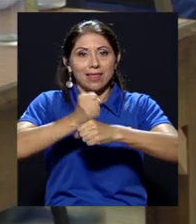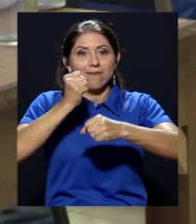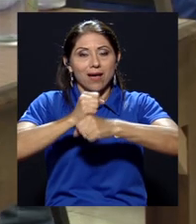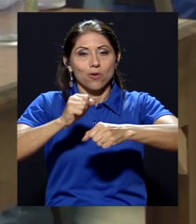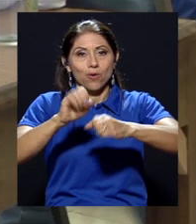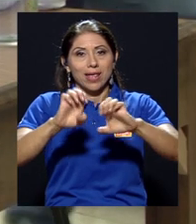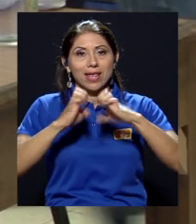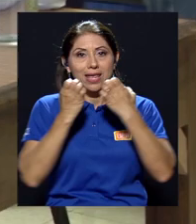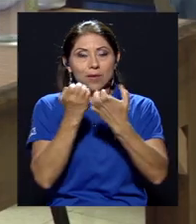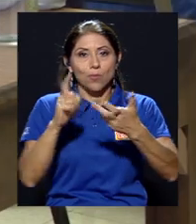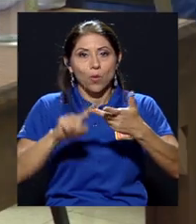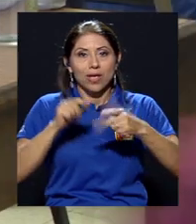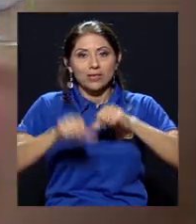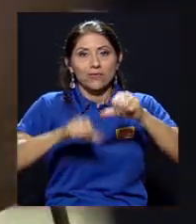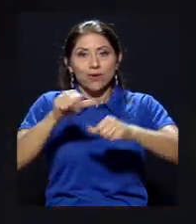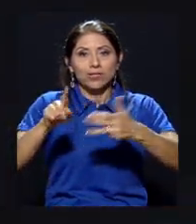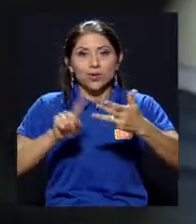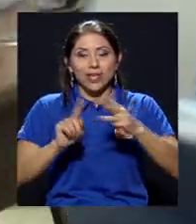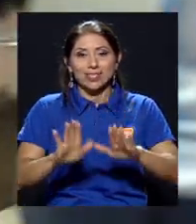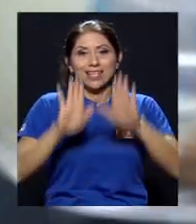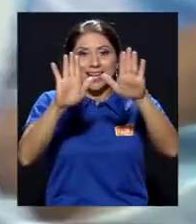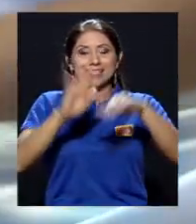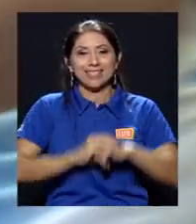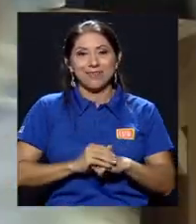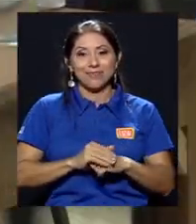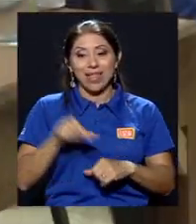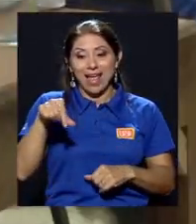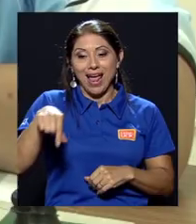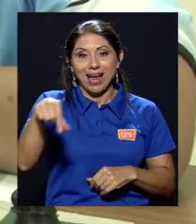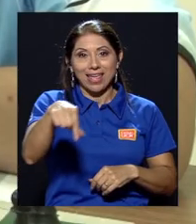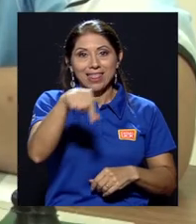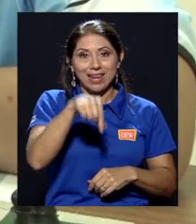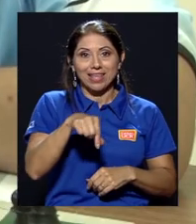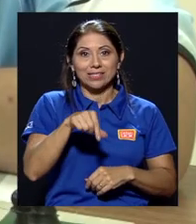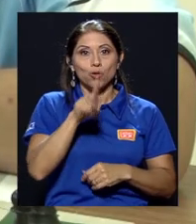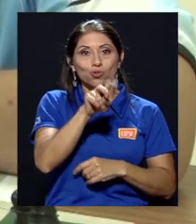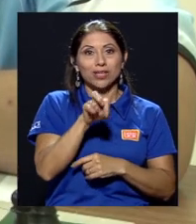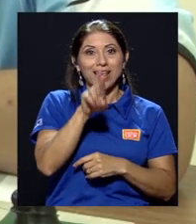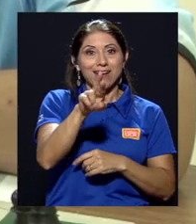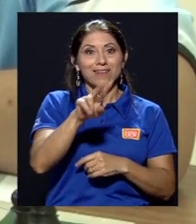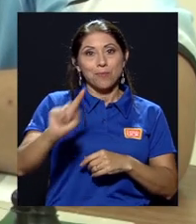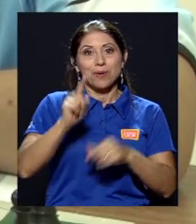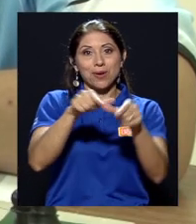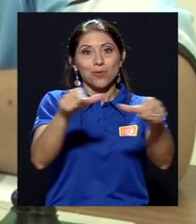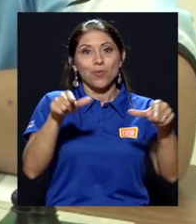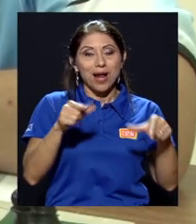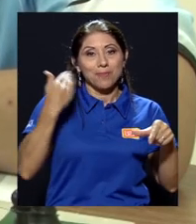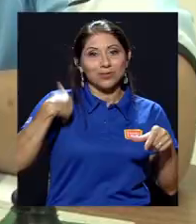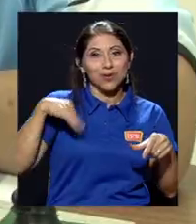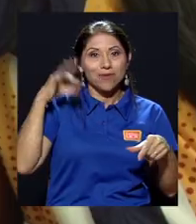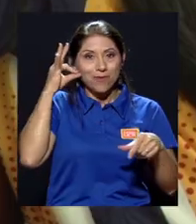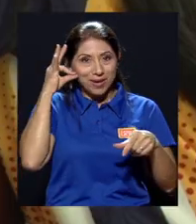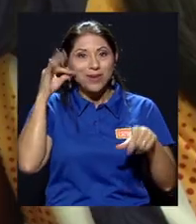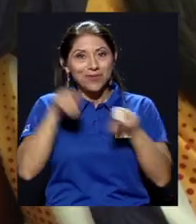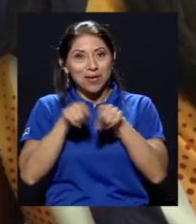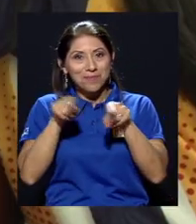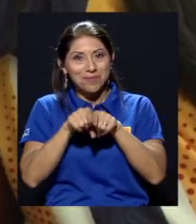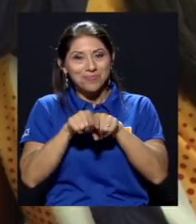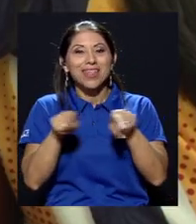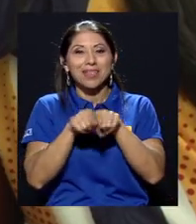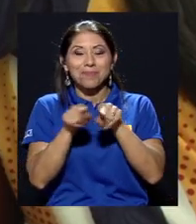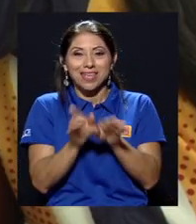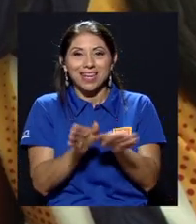excelencia. En la disciplina del ajedrez, la UCR logró el primer lugar en masculino y femenino, y también a nivel general.